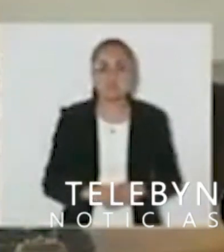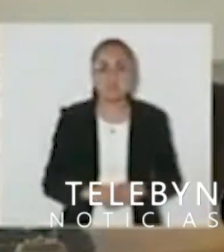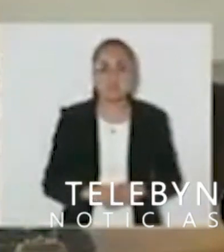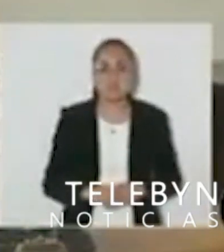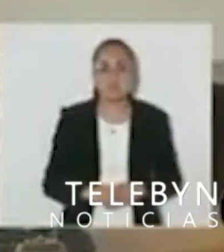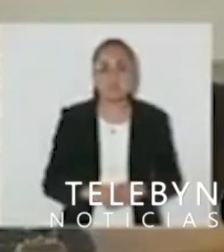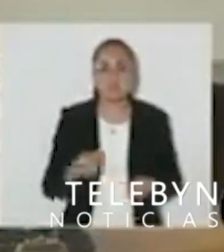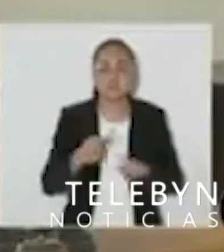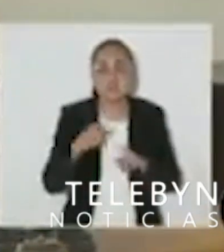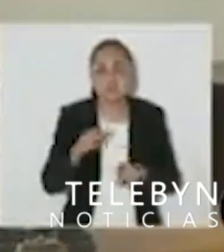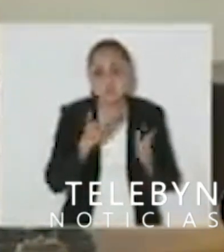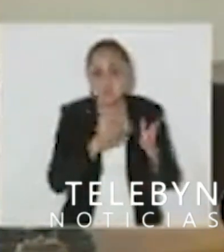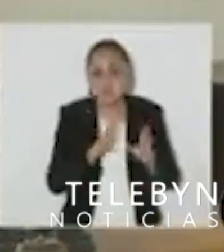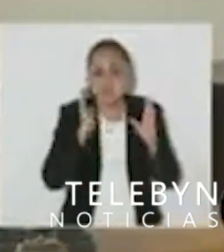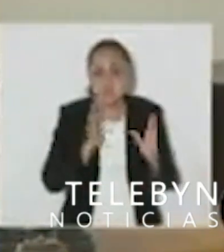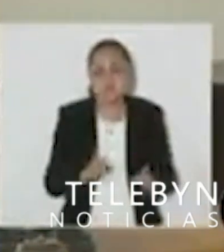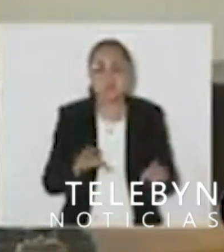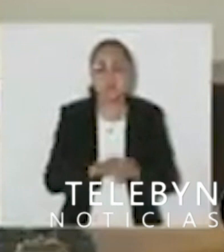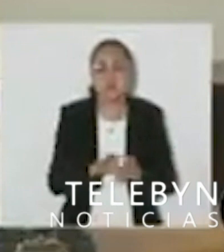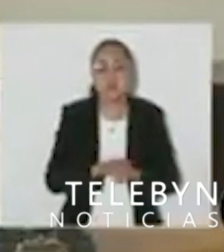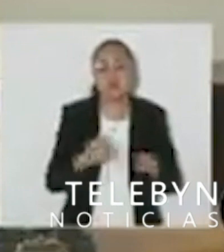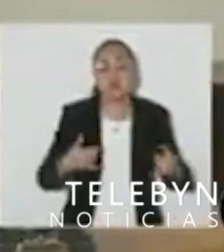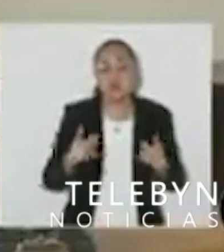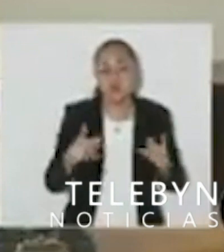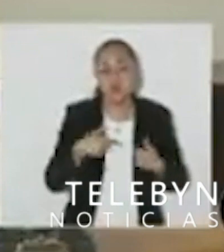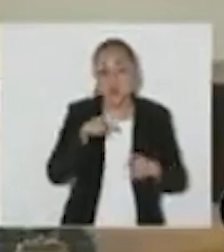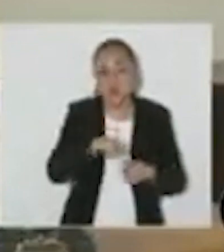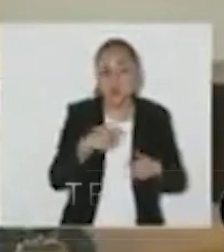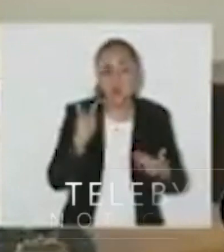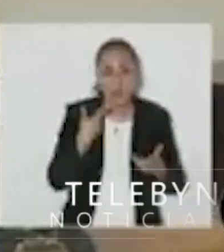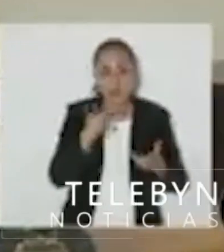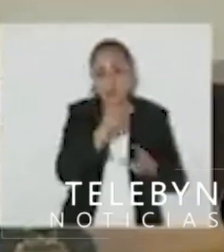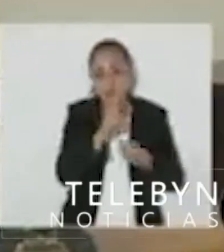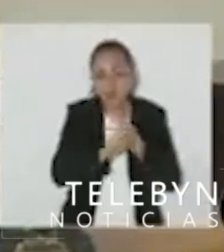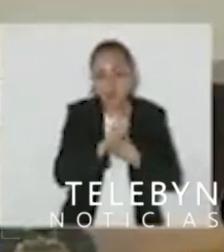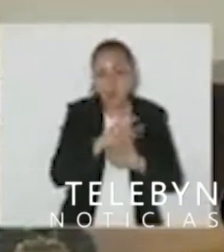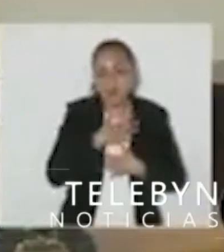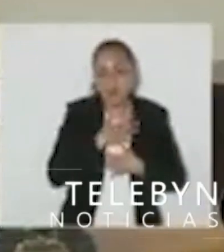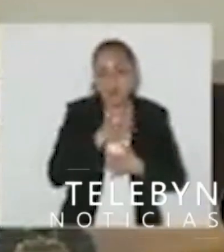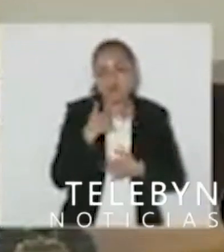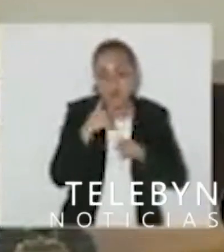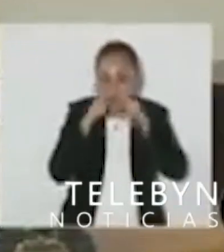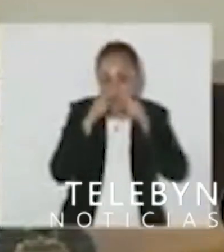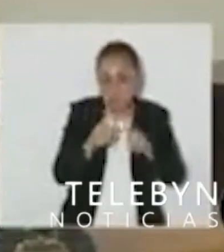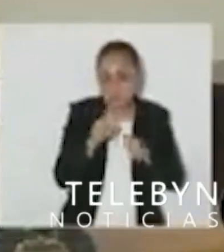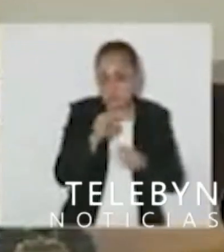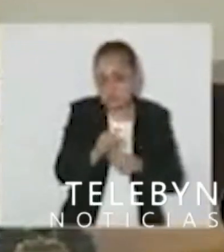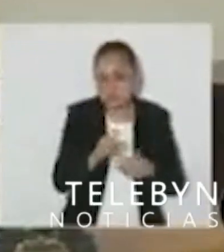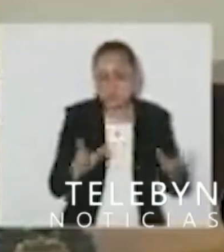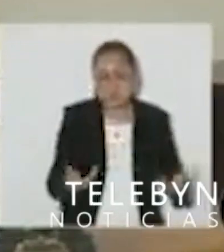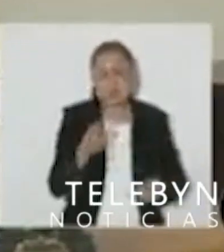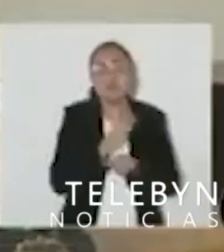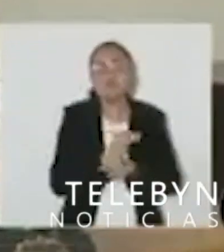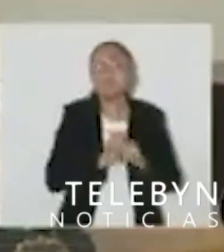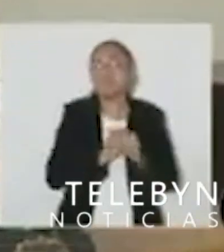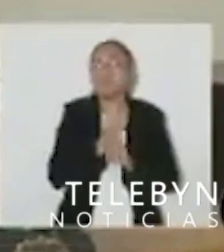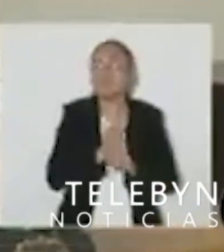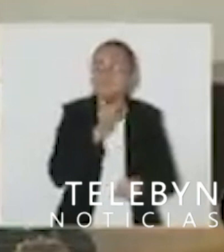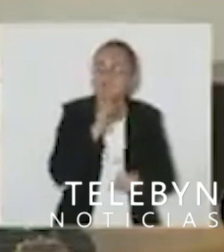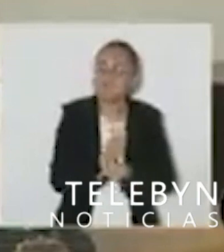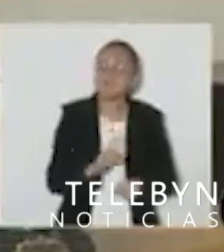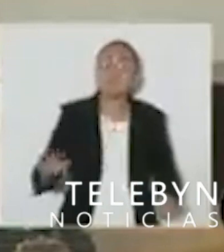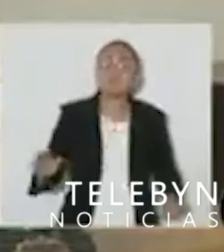fiesta de Halloween realizada en el salón country de San Manuel el pasado viernes aquí lo que tenemos que investigar es